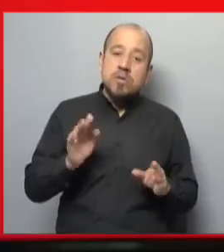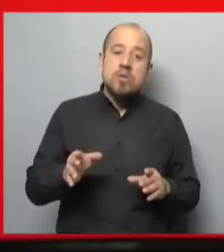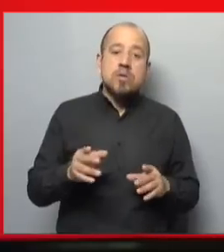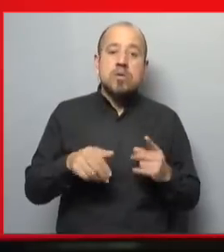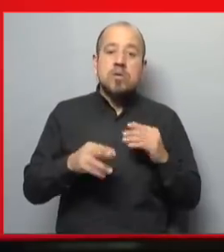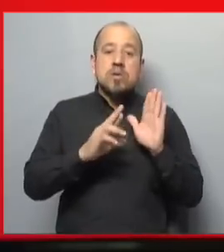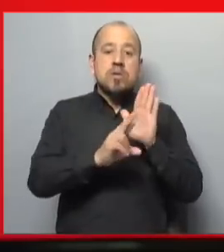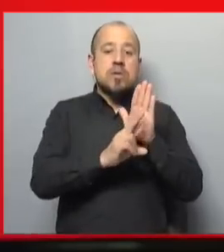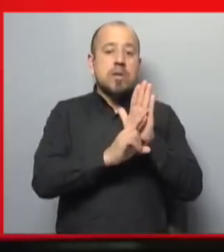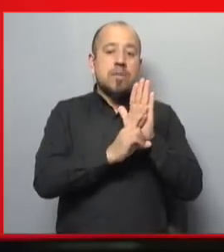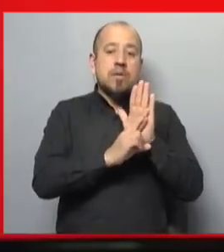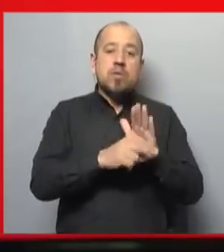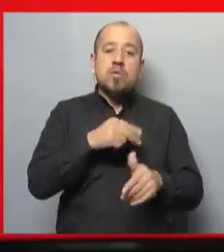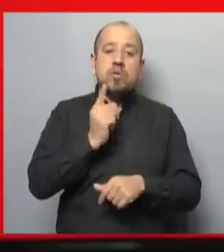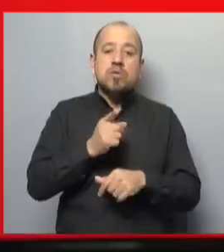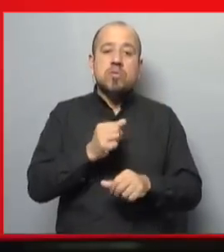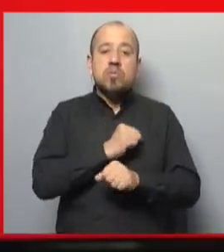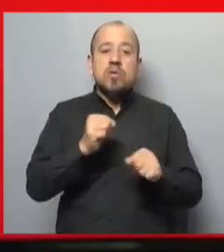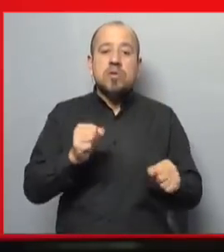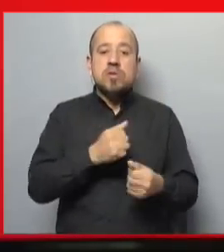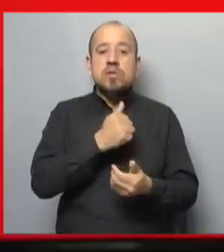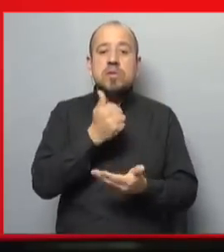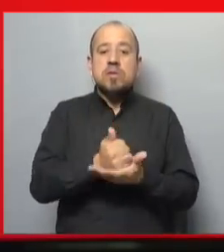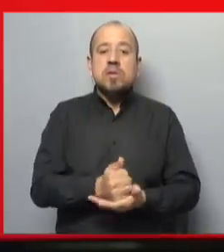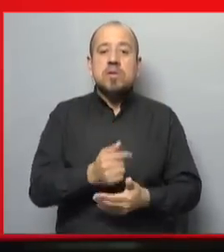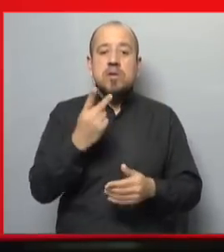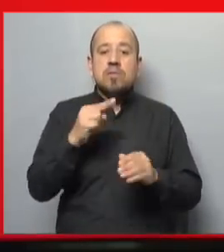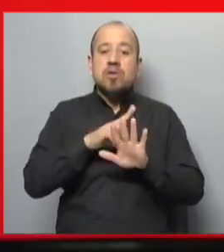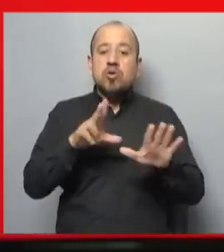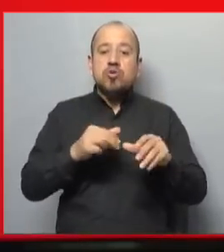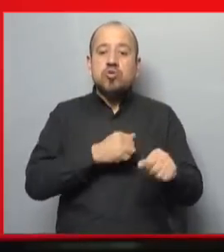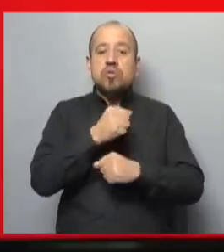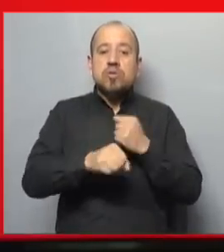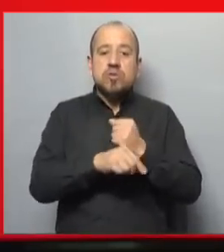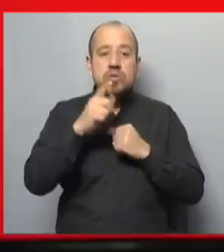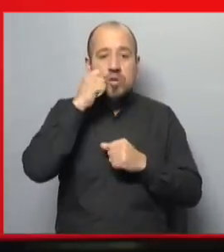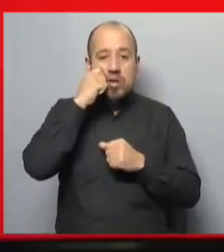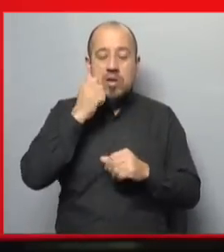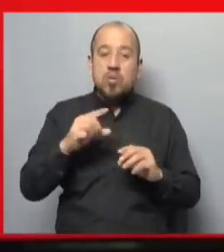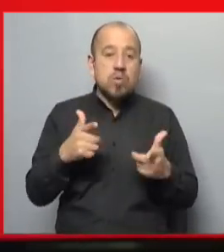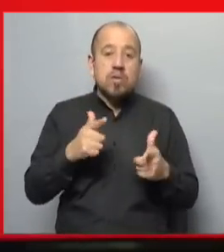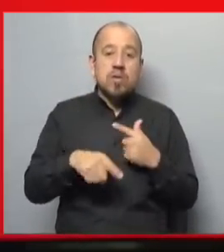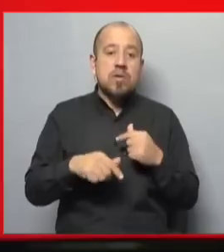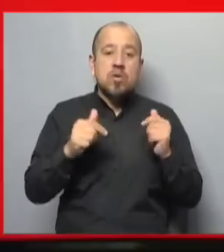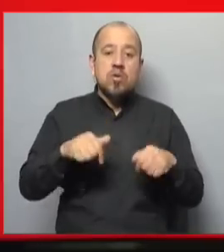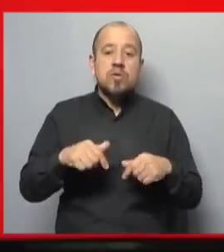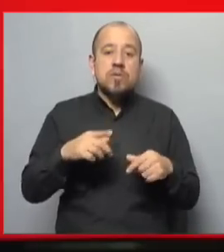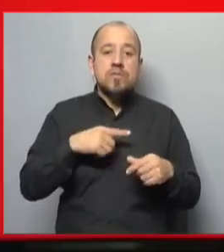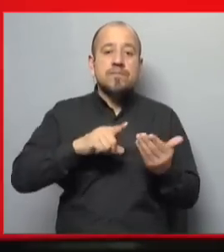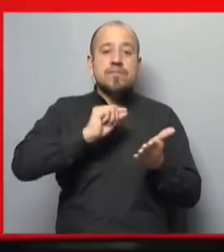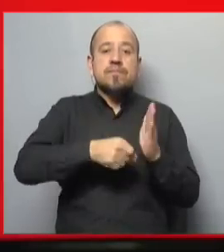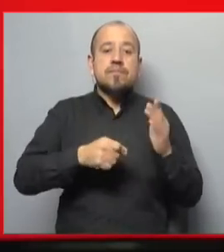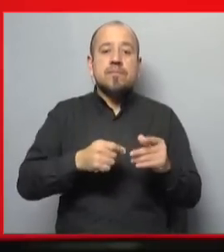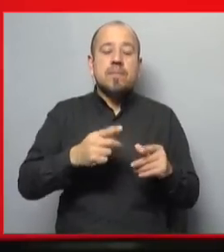reglamento obligaba puedes estar hasta los 28 años siendo propiedad del club podría manera de salir la gente lo que había firmas un contrato